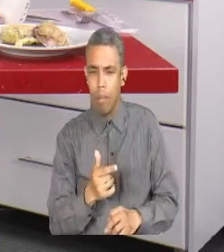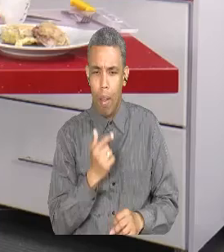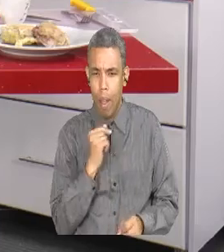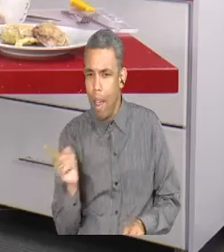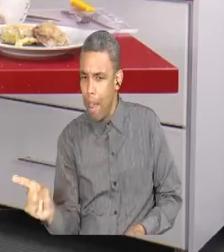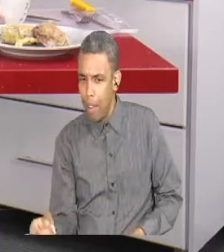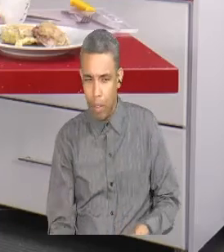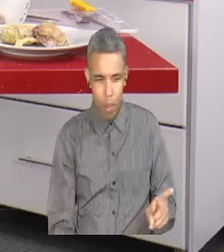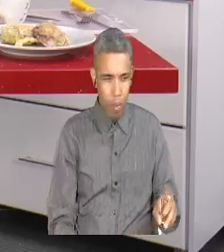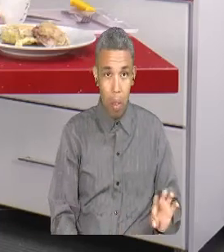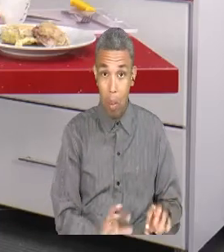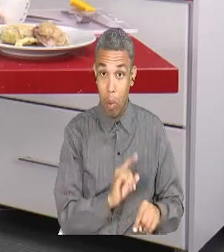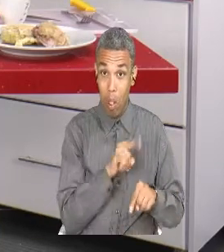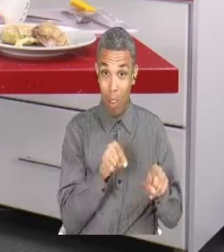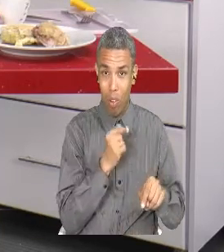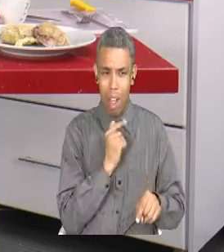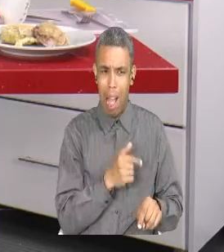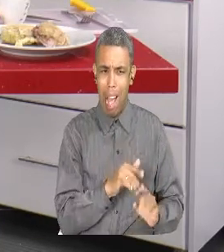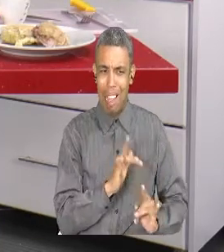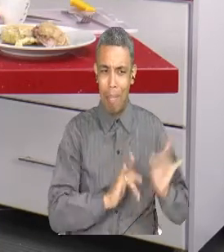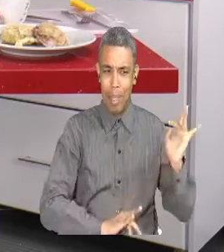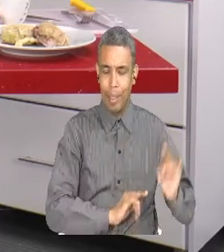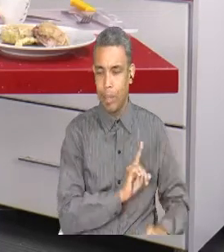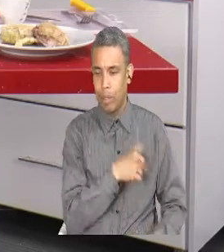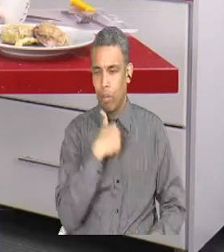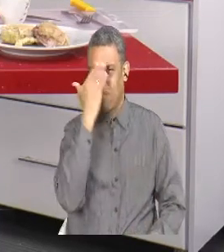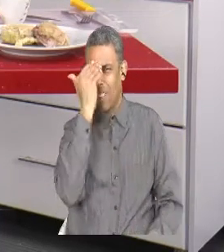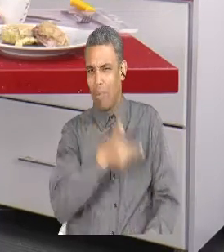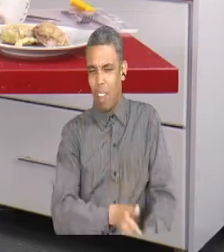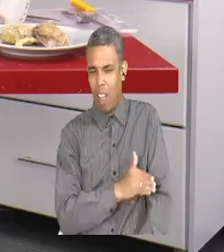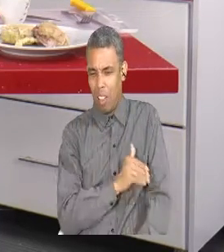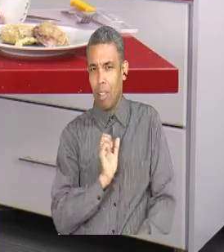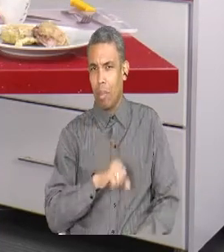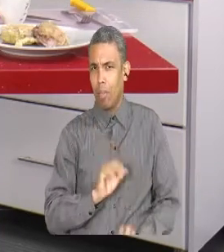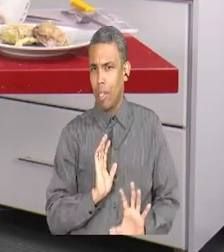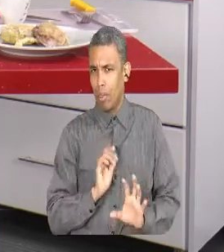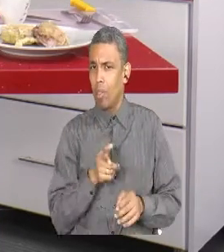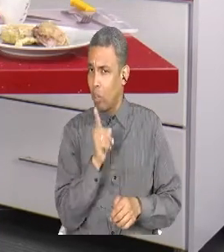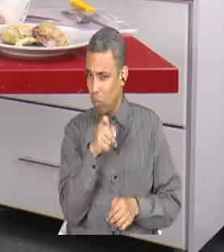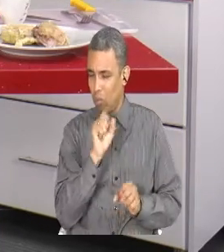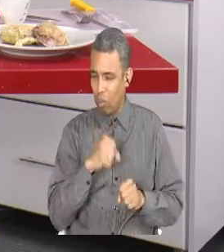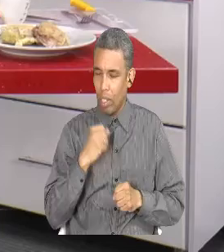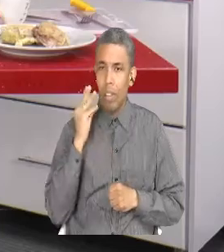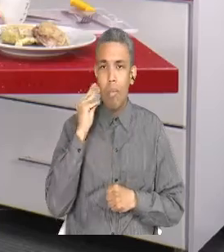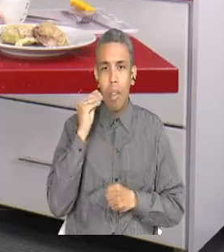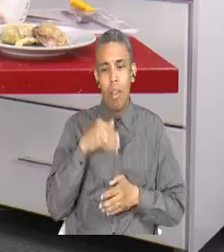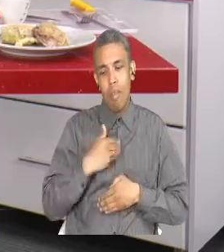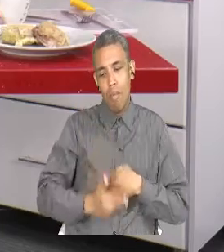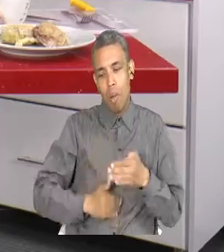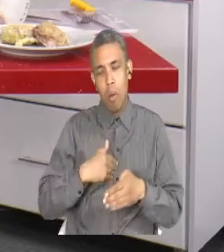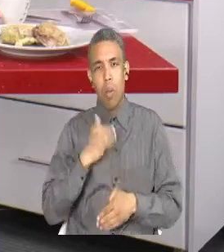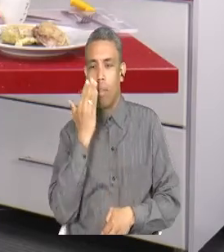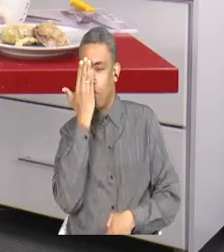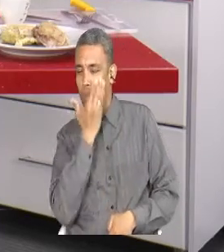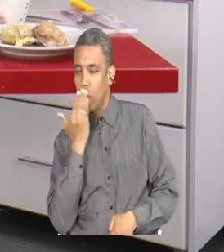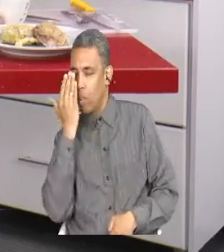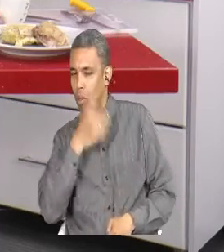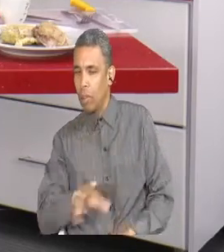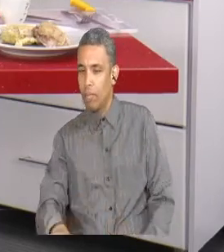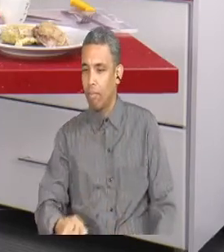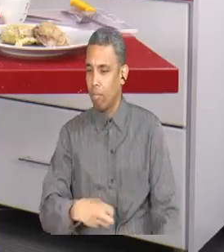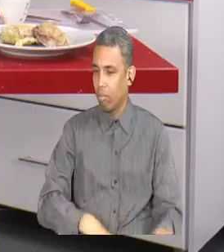ácido con dulce, entonces se arriesga uno y ahora, a probar. Cierto dulce y cierto salado, porque no todo dulce pega con todo salado.